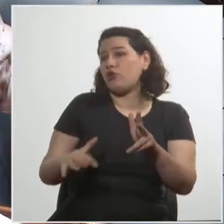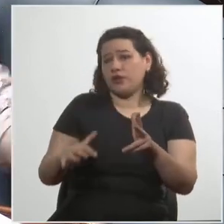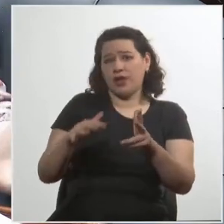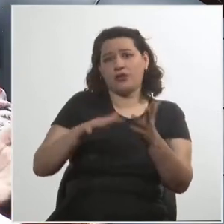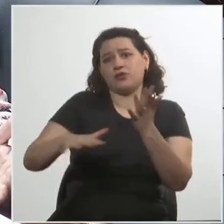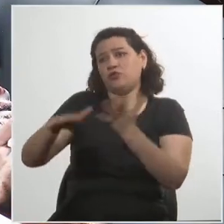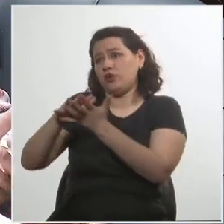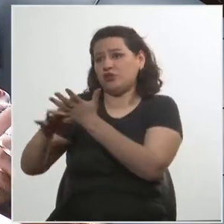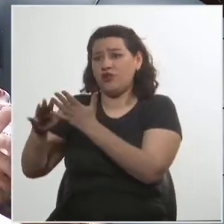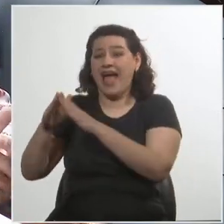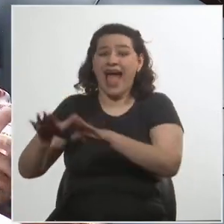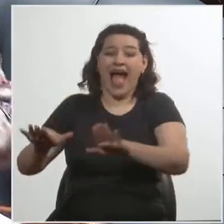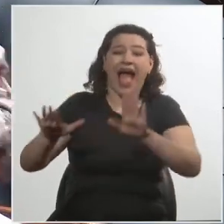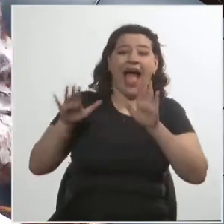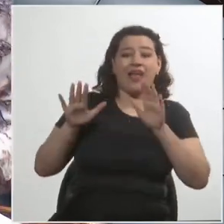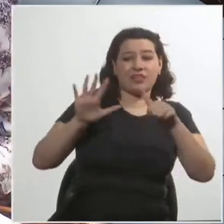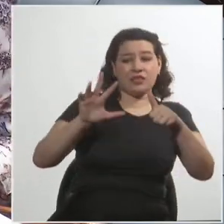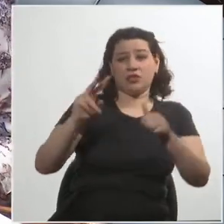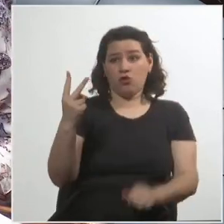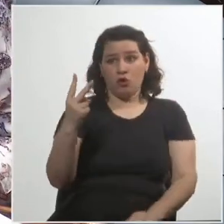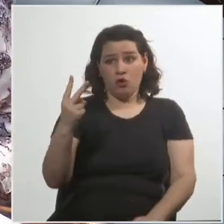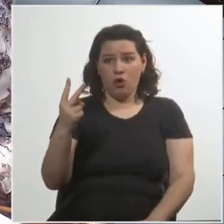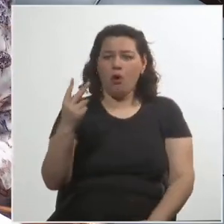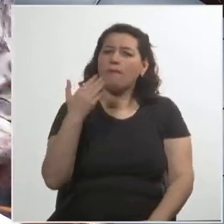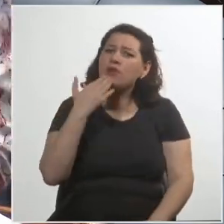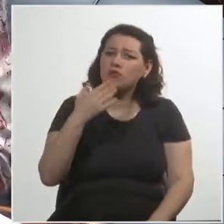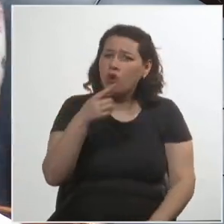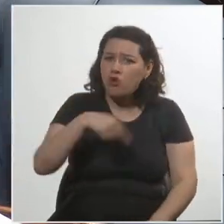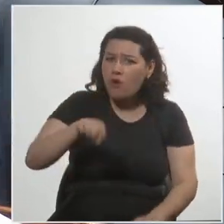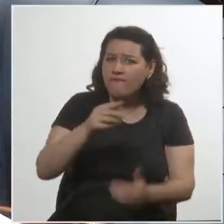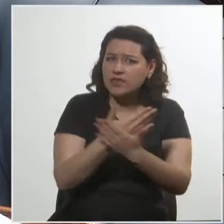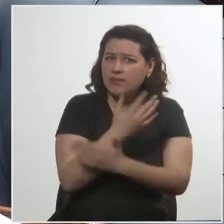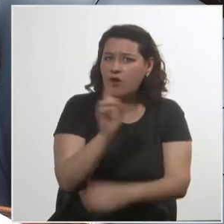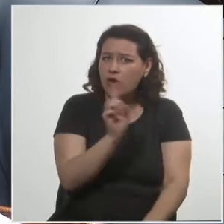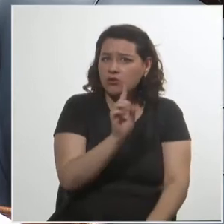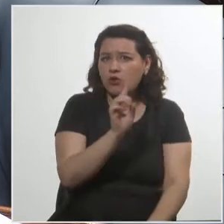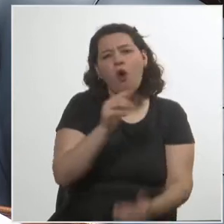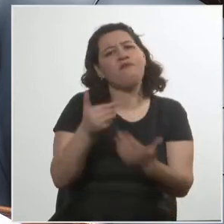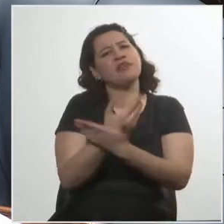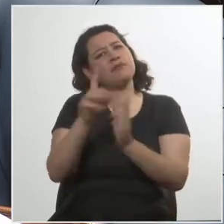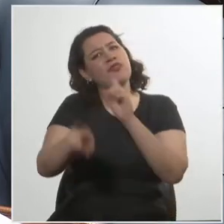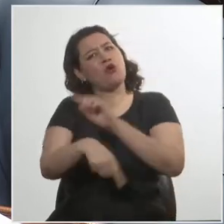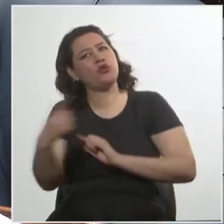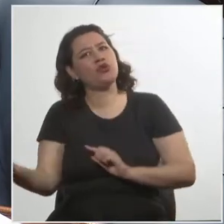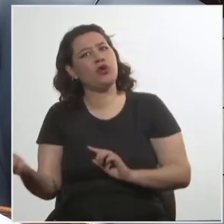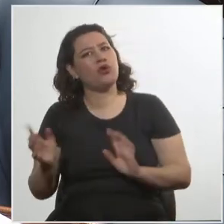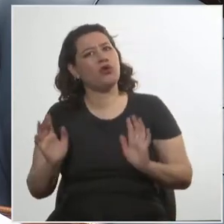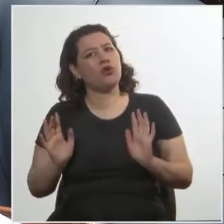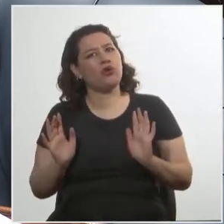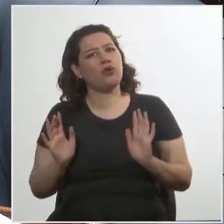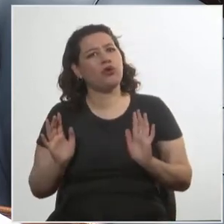cuestiones que pasaron antes del 62 o no son víctimas o son Víctimas de otra cosa